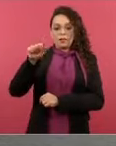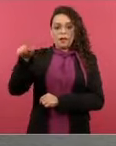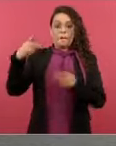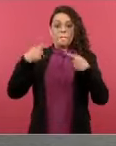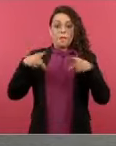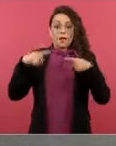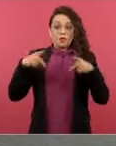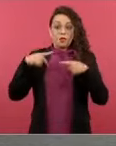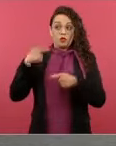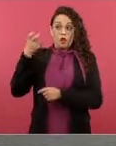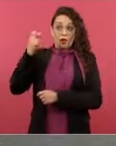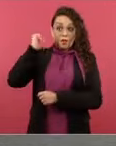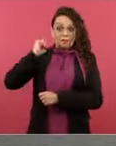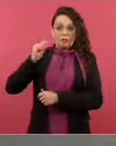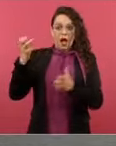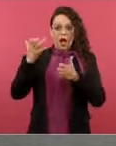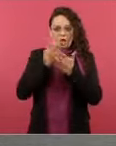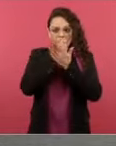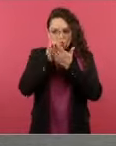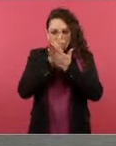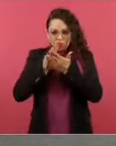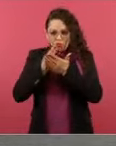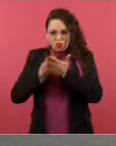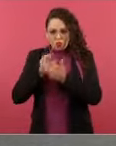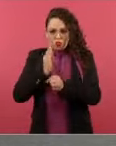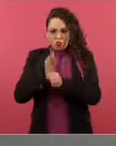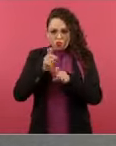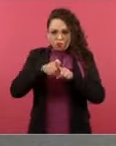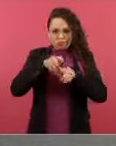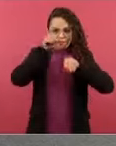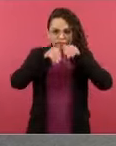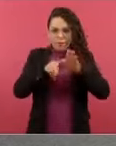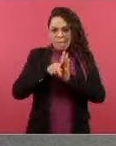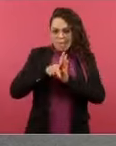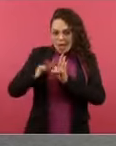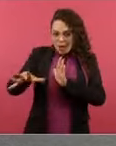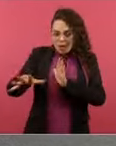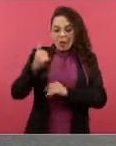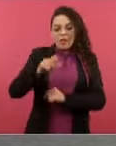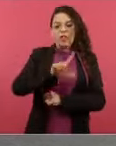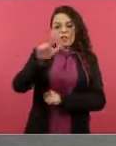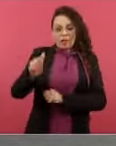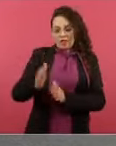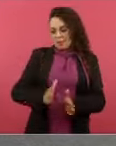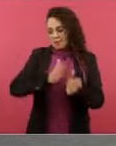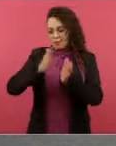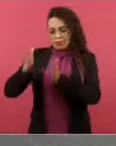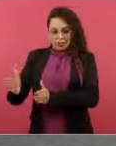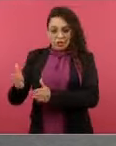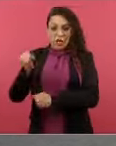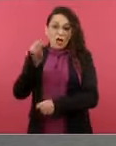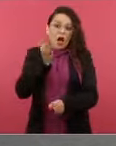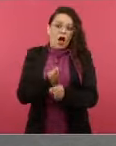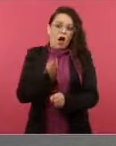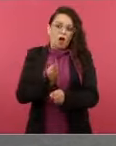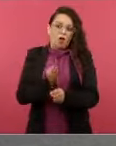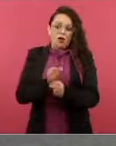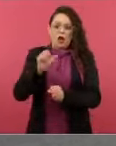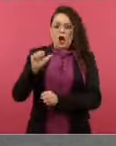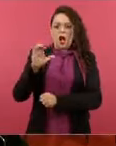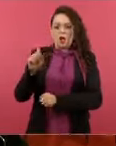entonces, de lo que fue también la época posterior, y no se digan pues los actuales, que también son